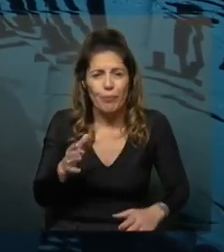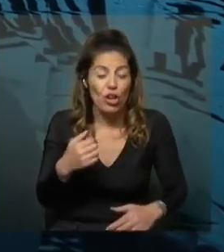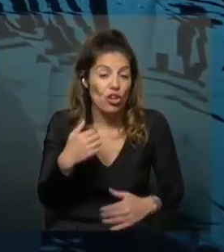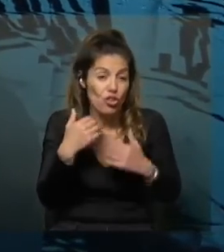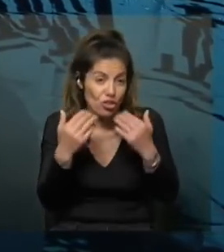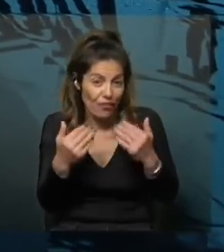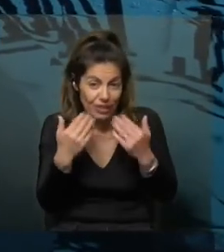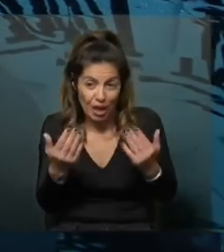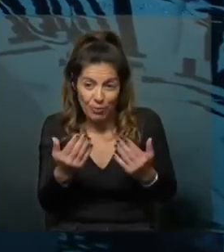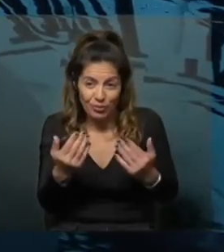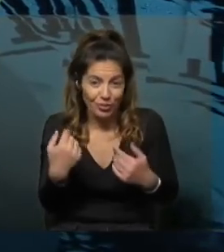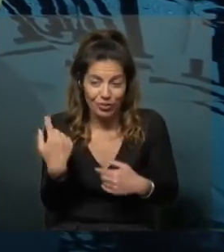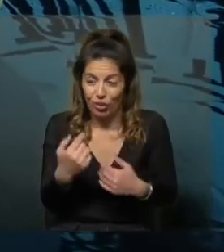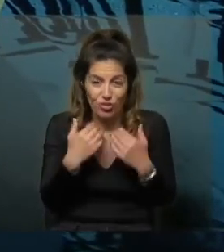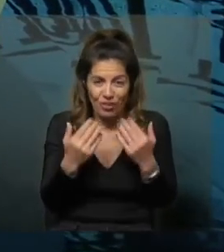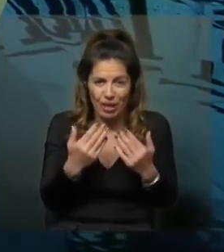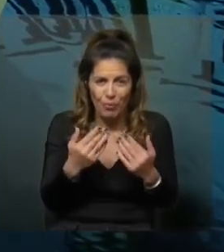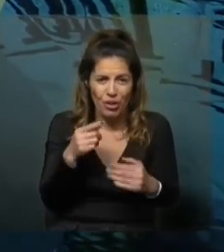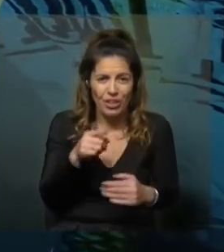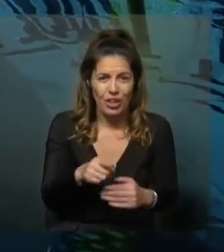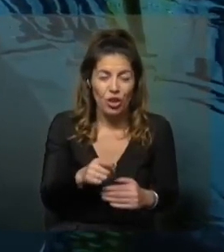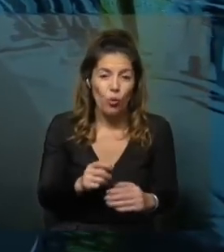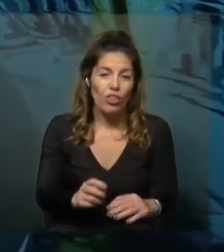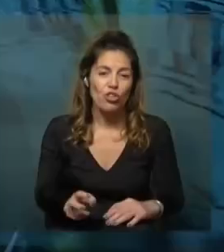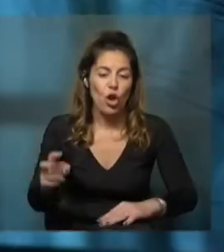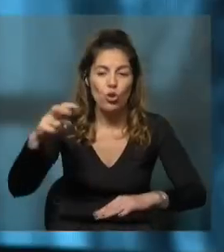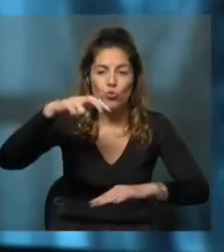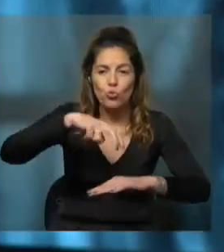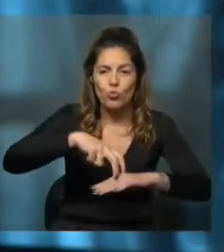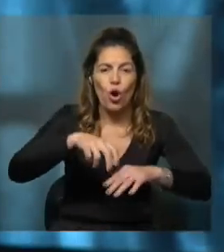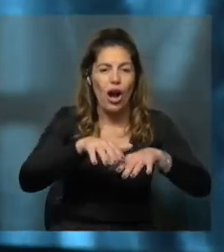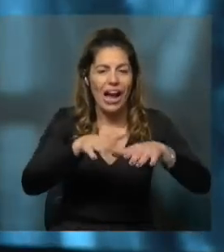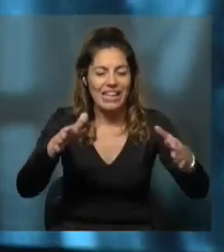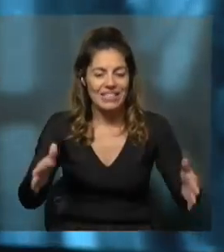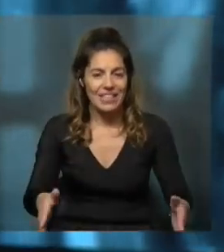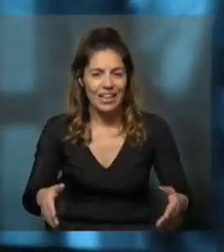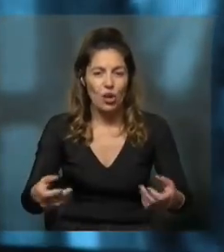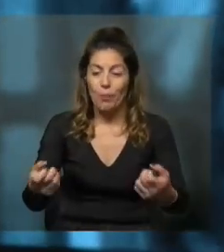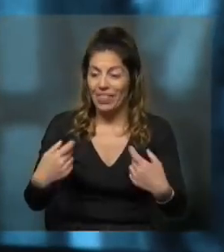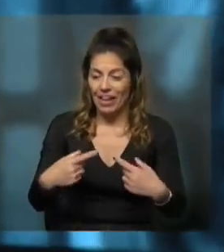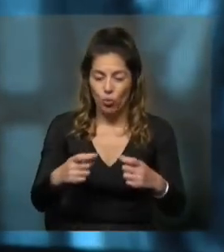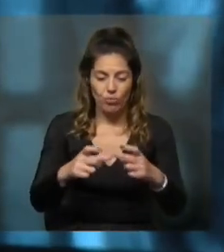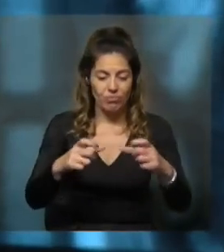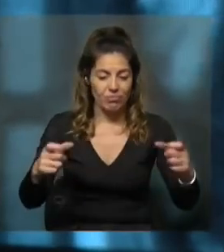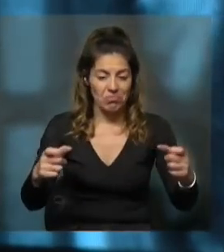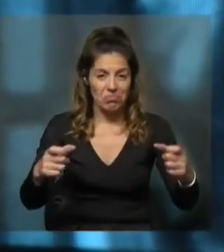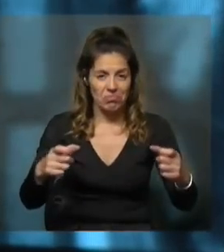ahí no sabíamos y cuando subo el escenario me dan un diploma